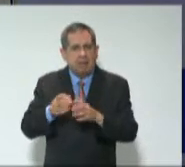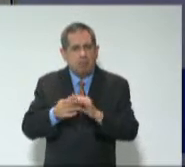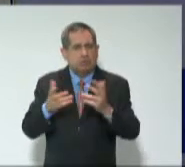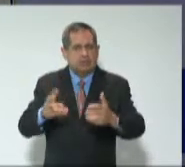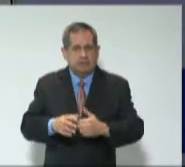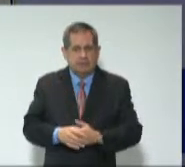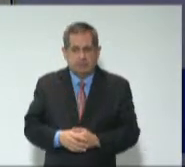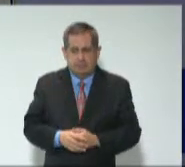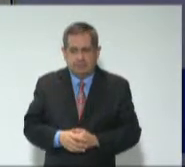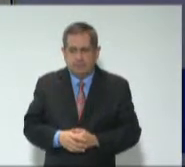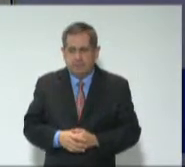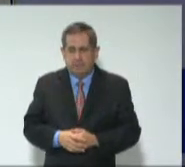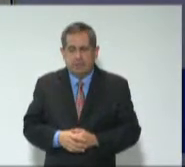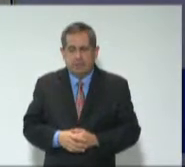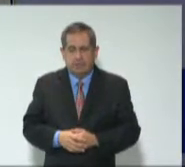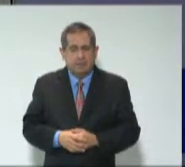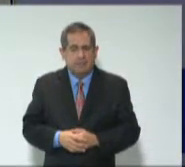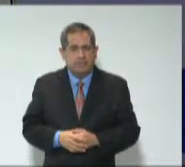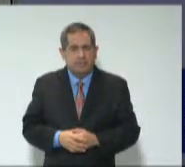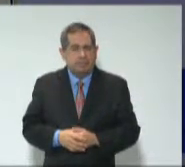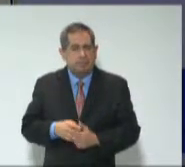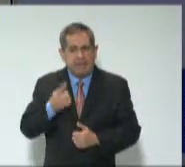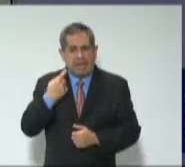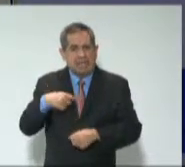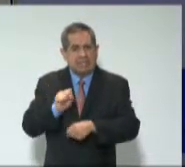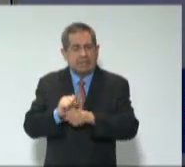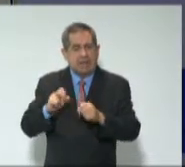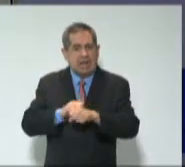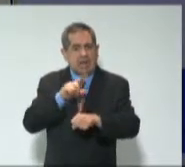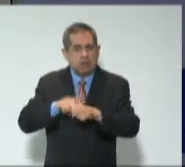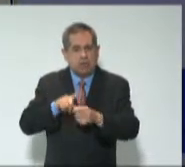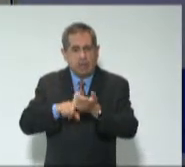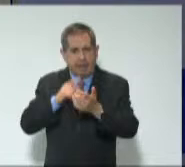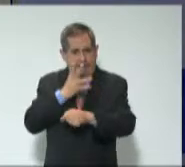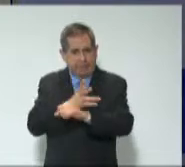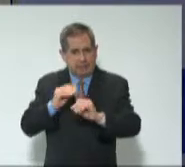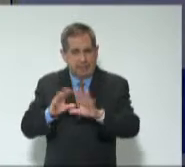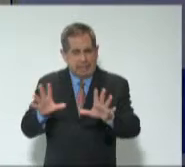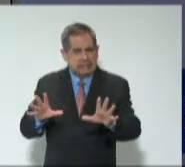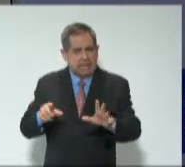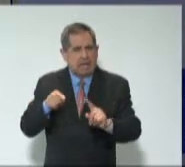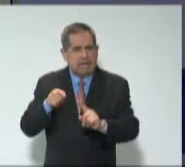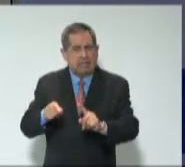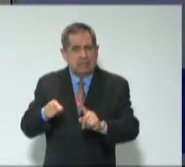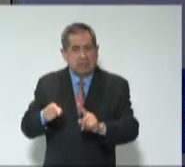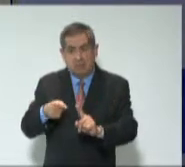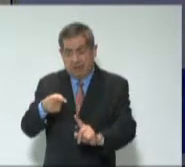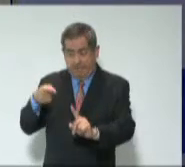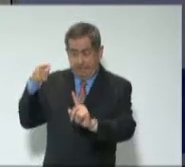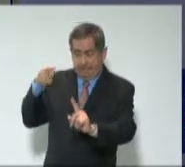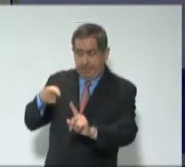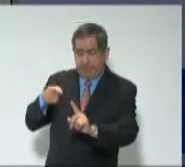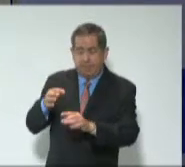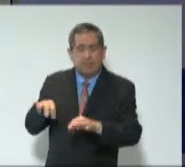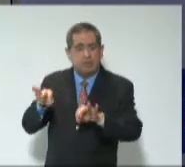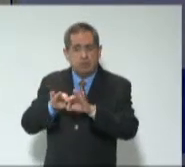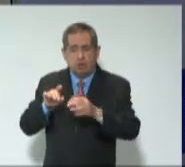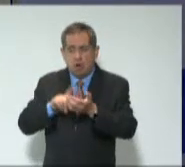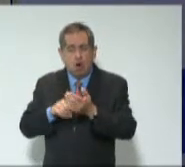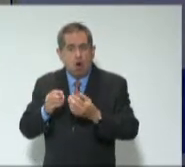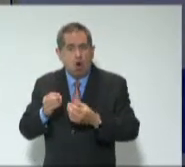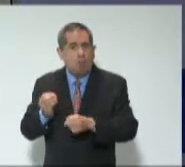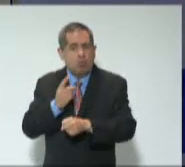hacer en esta edición de la semana Nacional de la transparencia que tiene este énfasis en la información